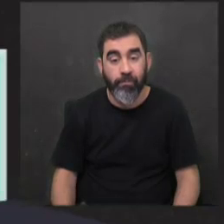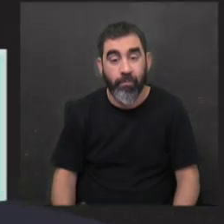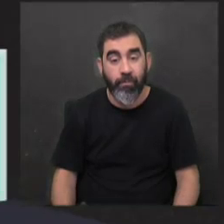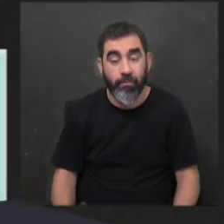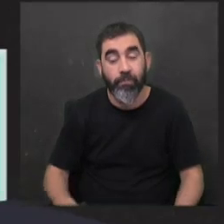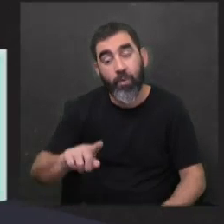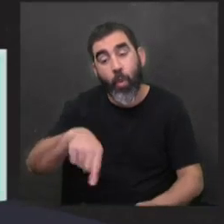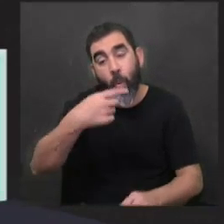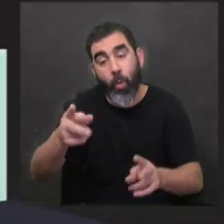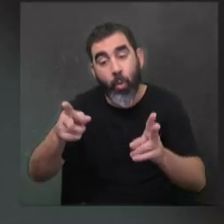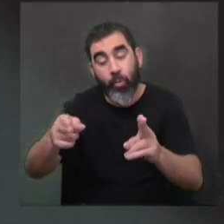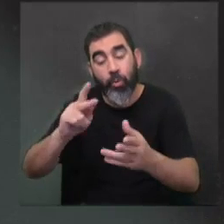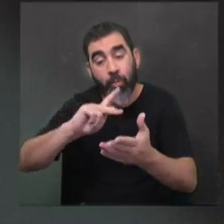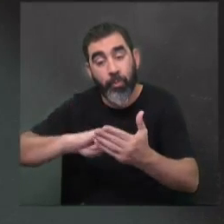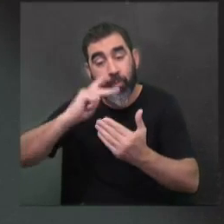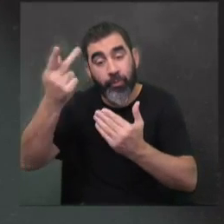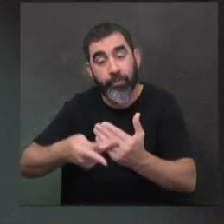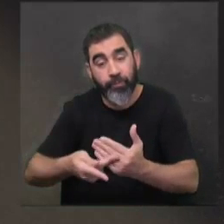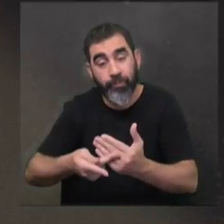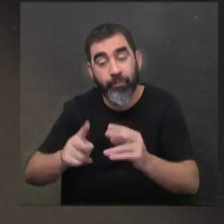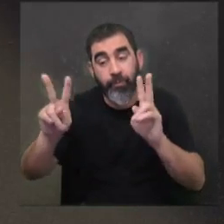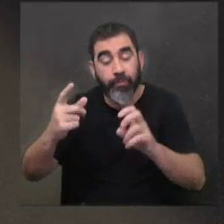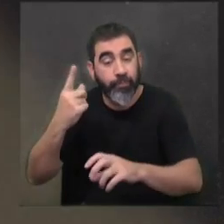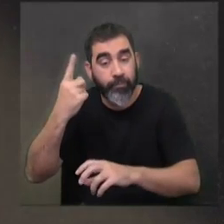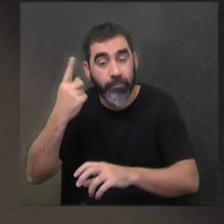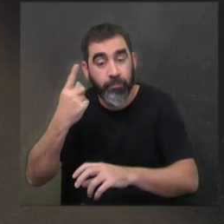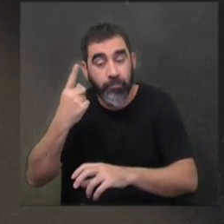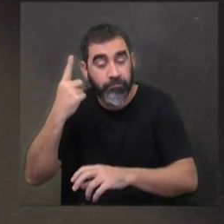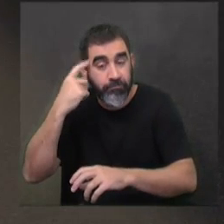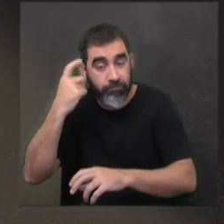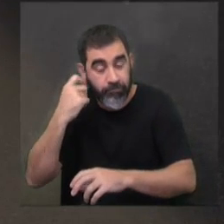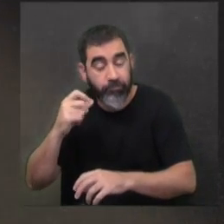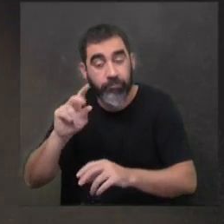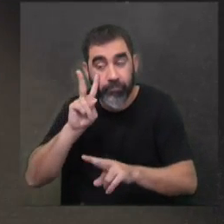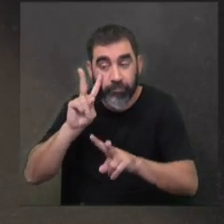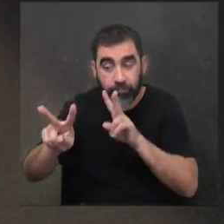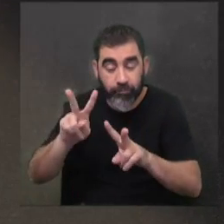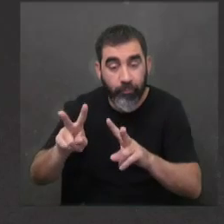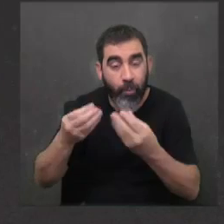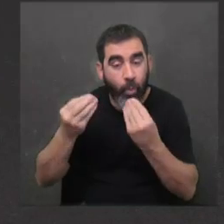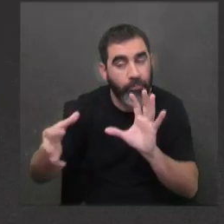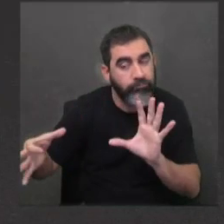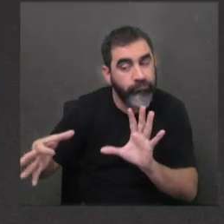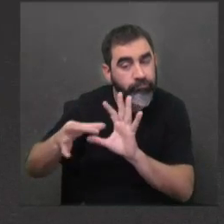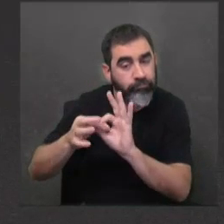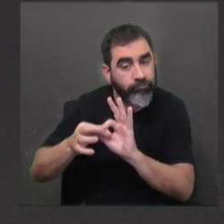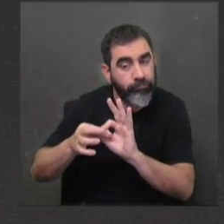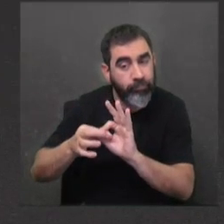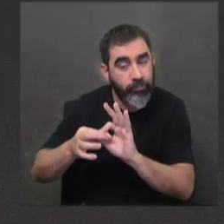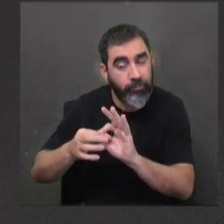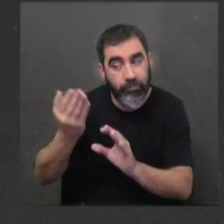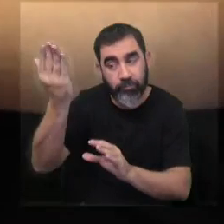La otra parte del proyecto supone una parte experimental que vamos a estar observando cuál es la relación entre los